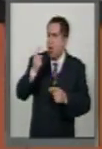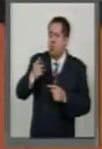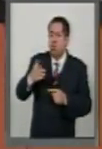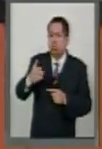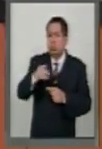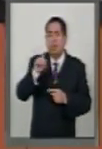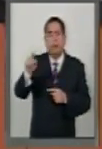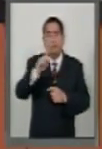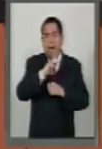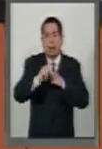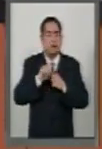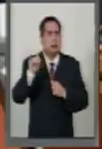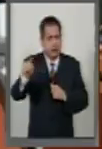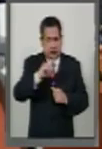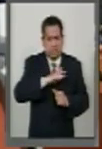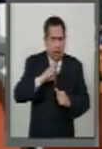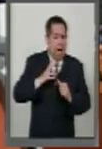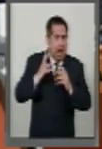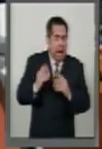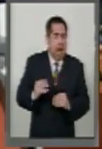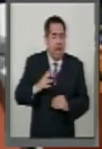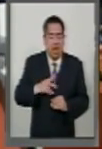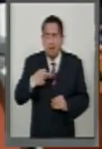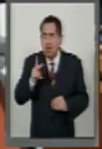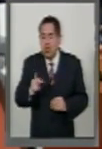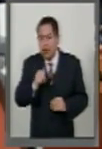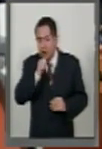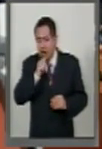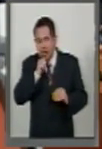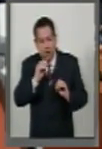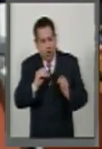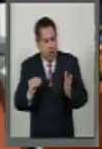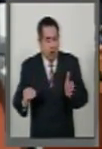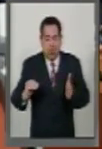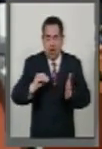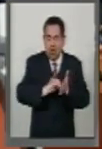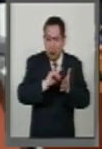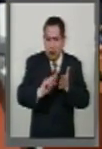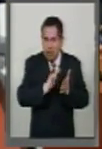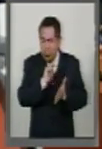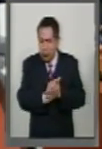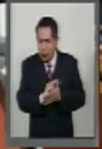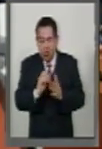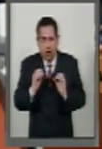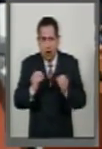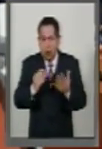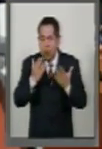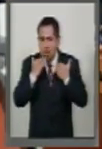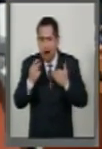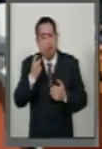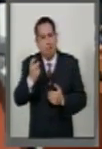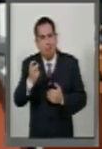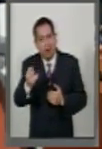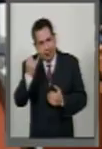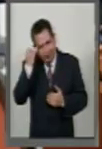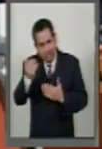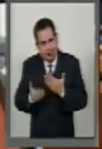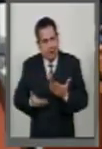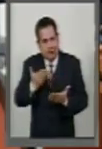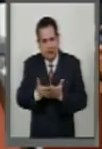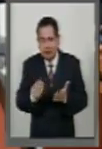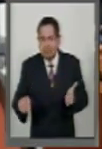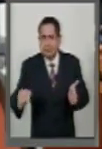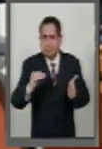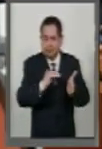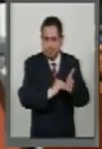pesquerías del país, pero que actualmente no tiene un reconocimiento pleno en nuestra